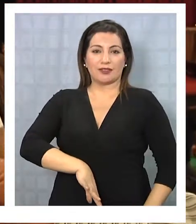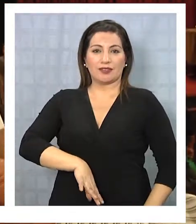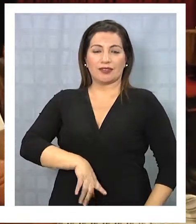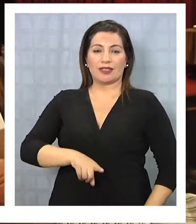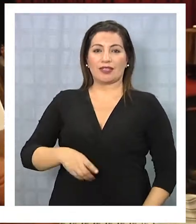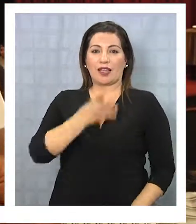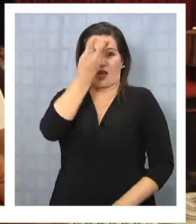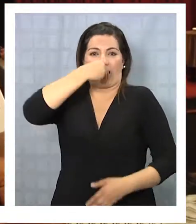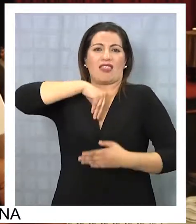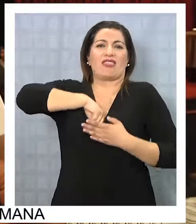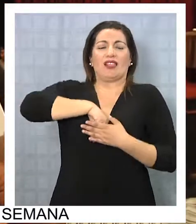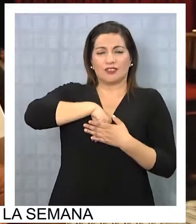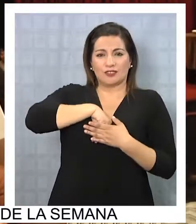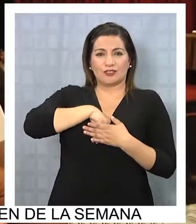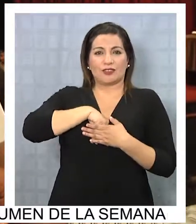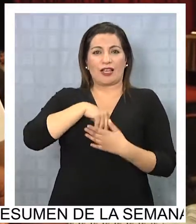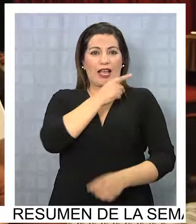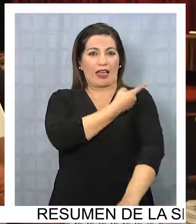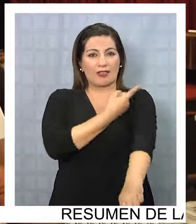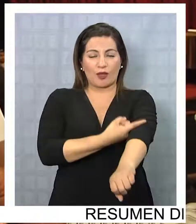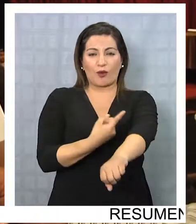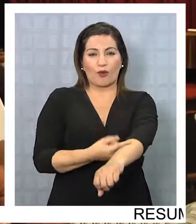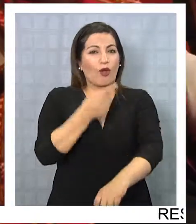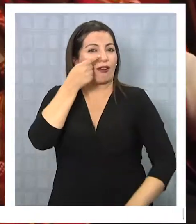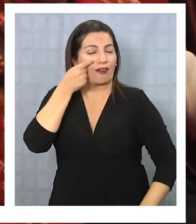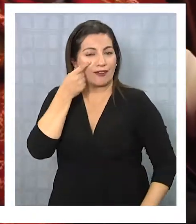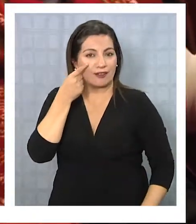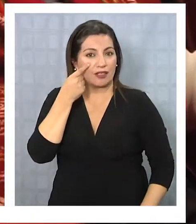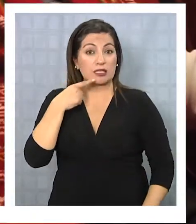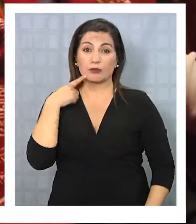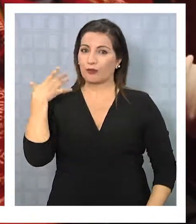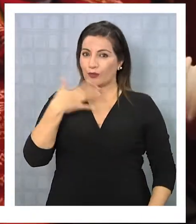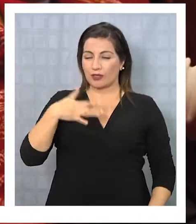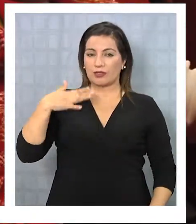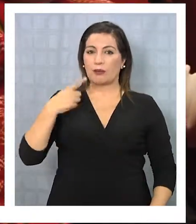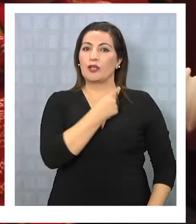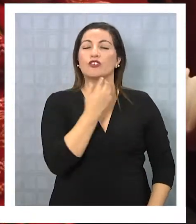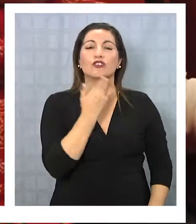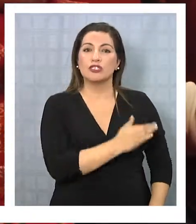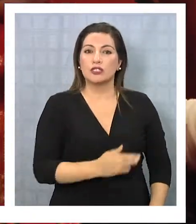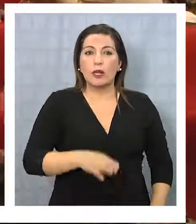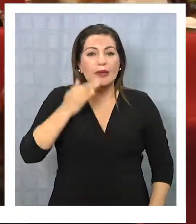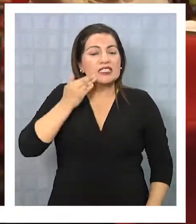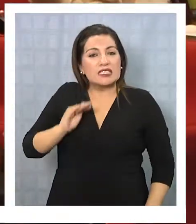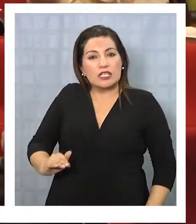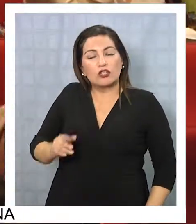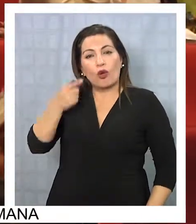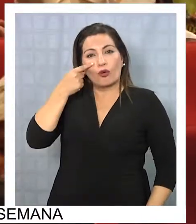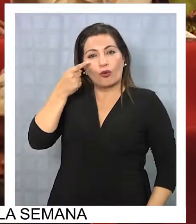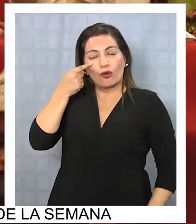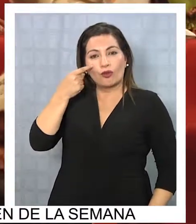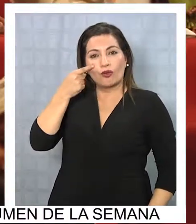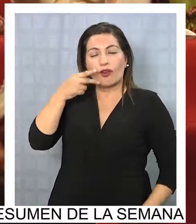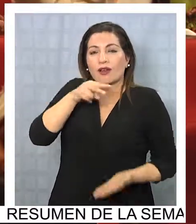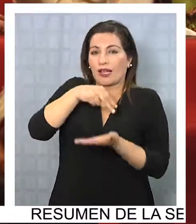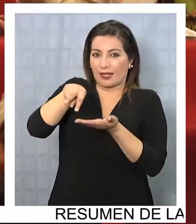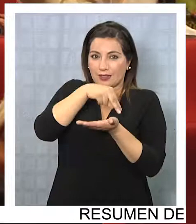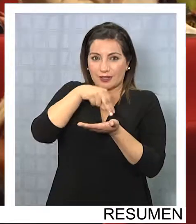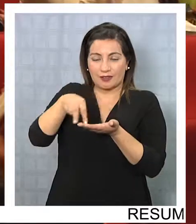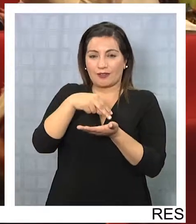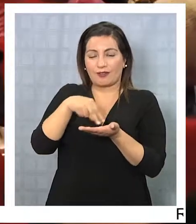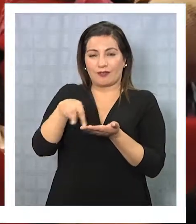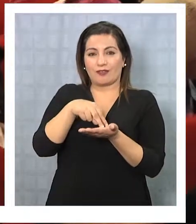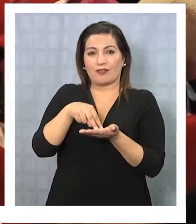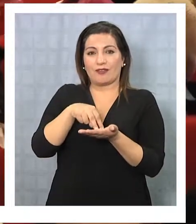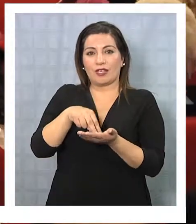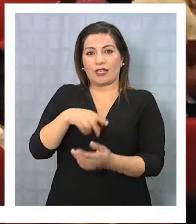que se internalicen en cada una de las zonas de nuestro país. Es súper importante para ellos que desde pequeños empiecen a conocer cada uno de los bailes y de